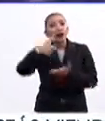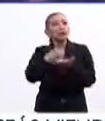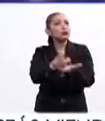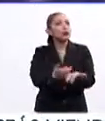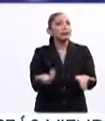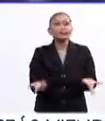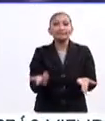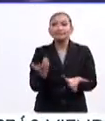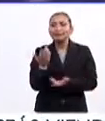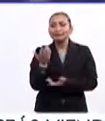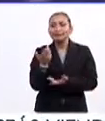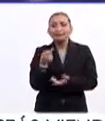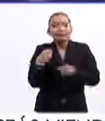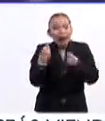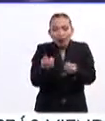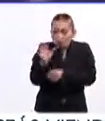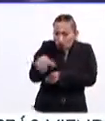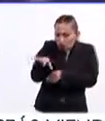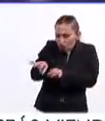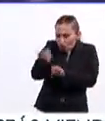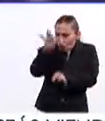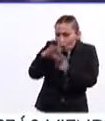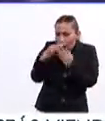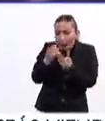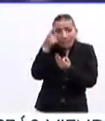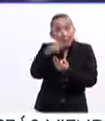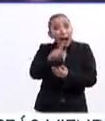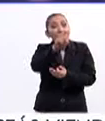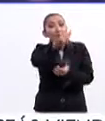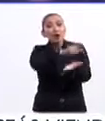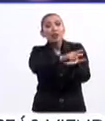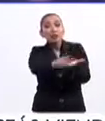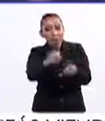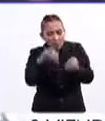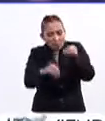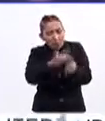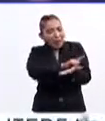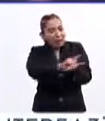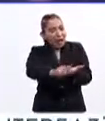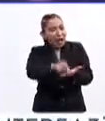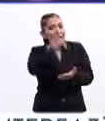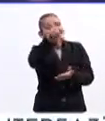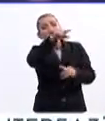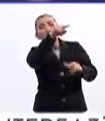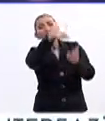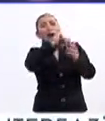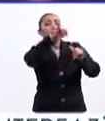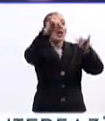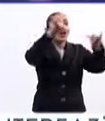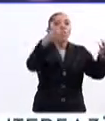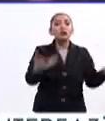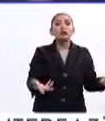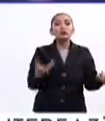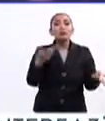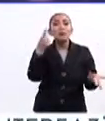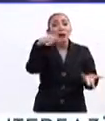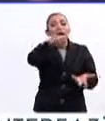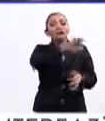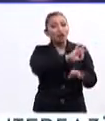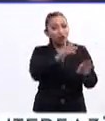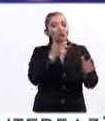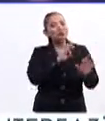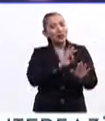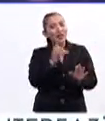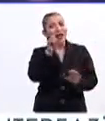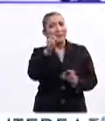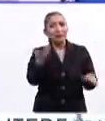colabora buscando métodos para hacer llegar agua potable a los rincones más remotos, de manera que todo el mundo